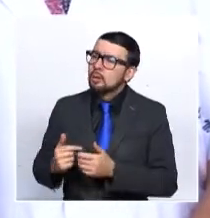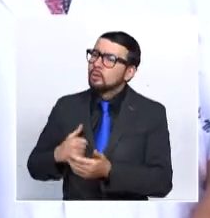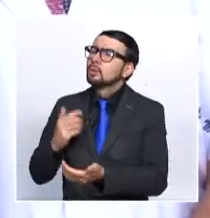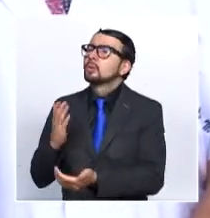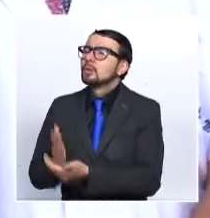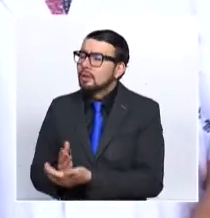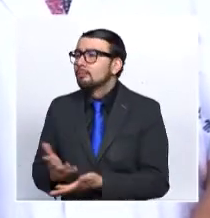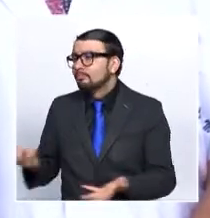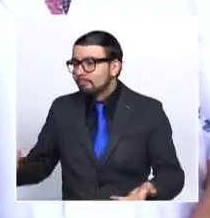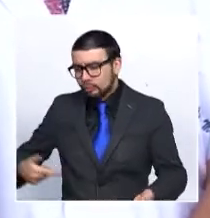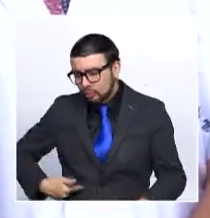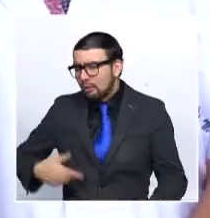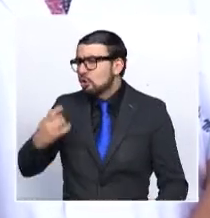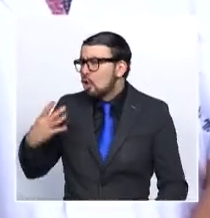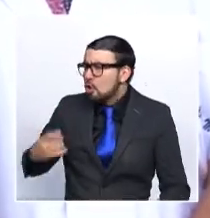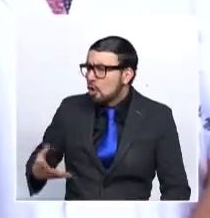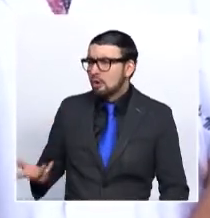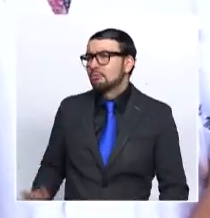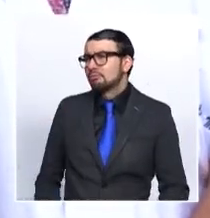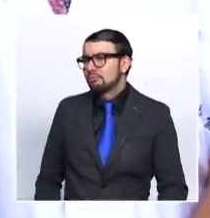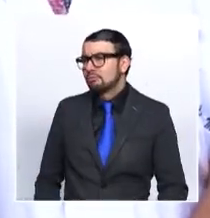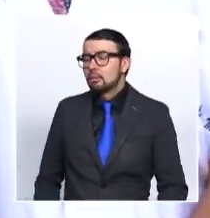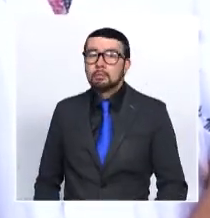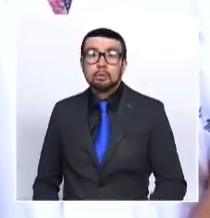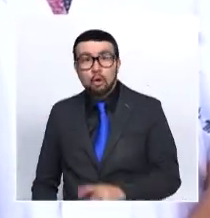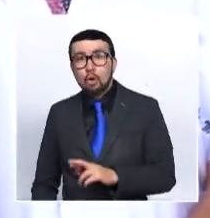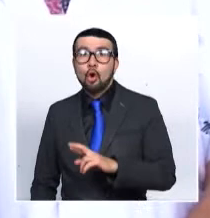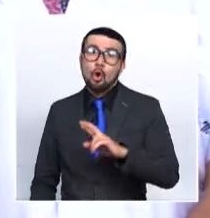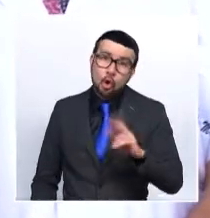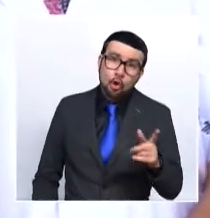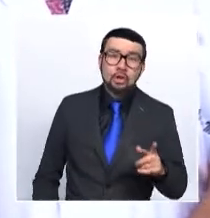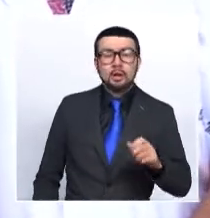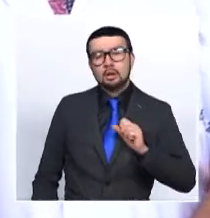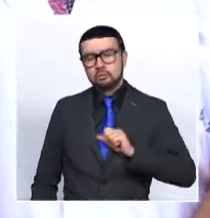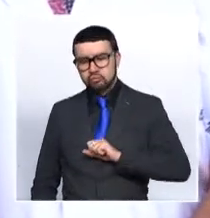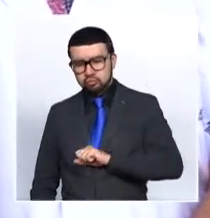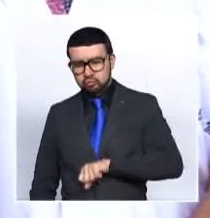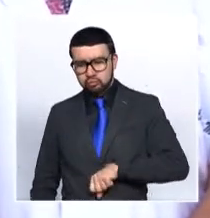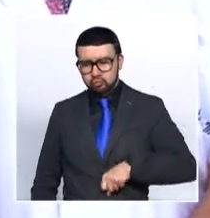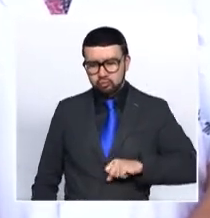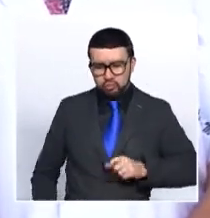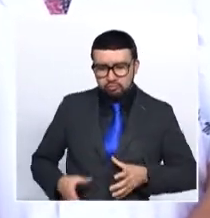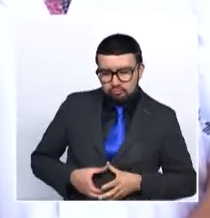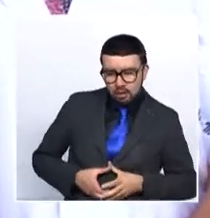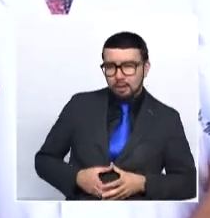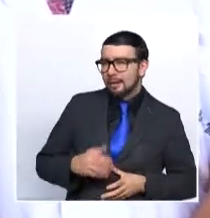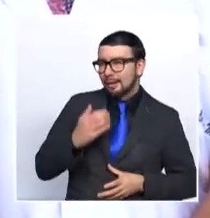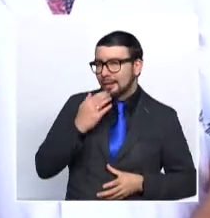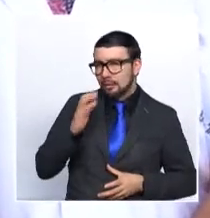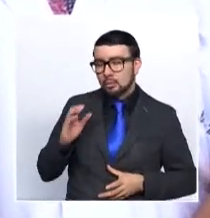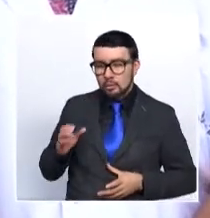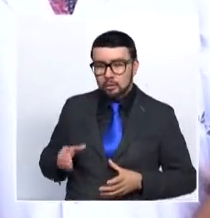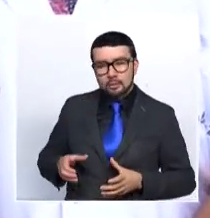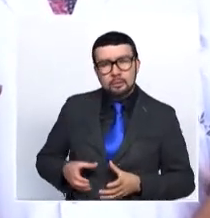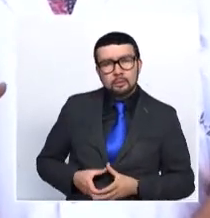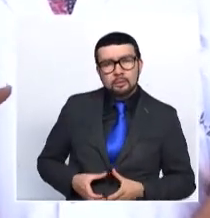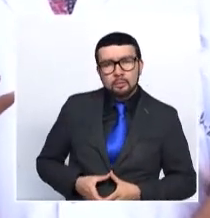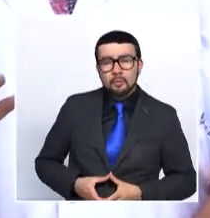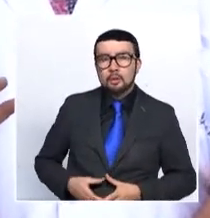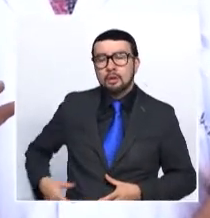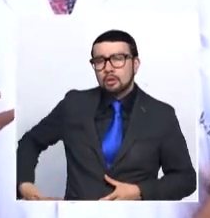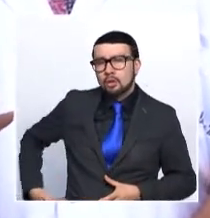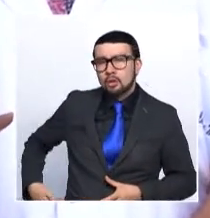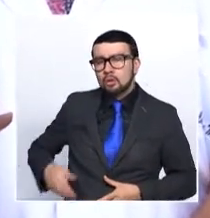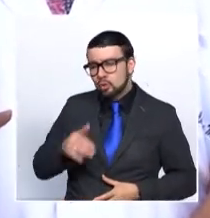y determinaban que había que hacer otro tipo de ecografía, otra vez localizada, por decir algo, de vías